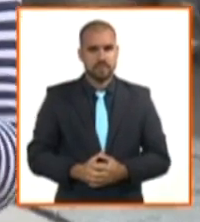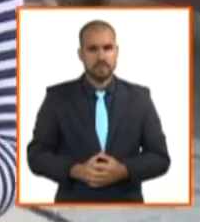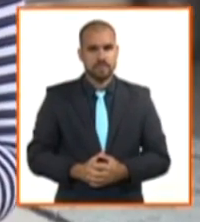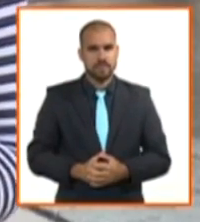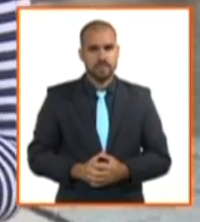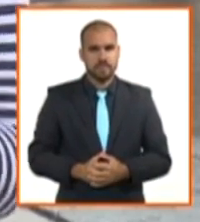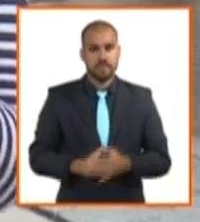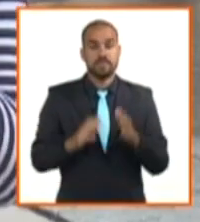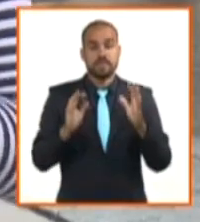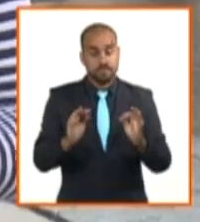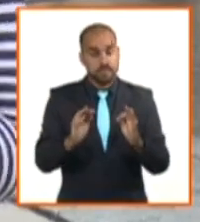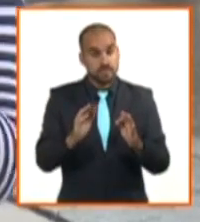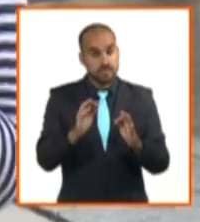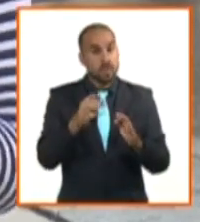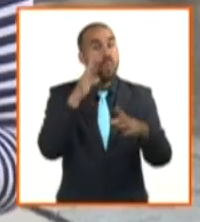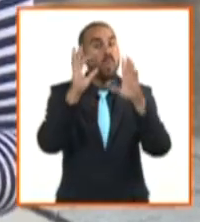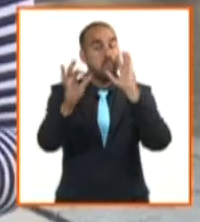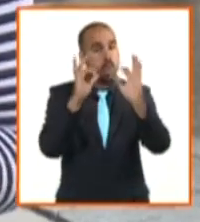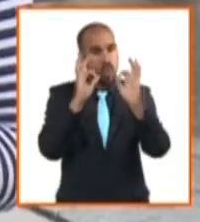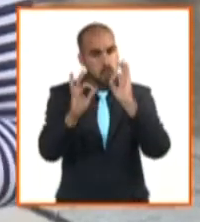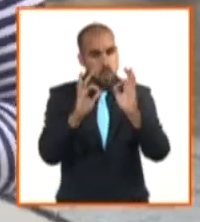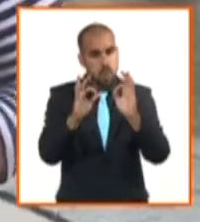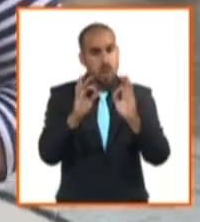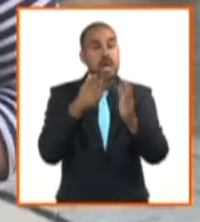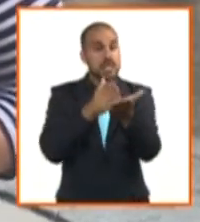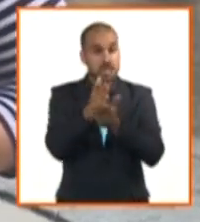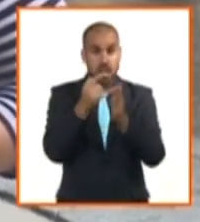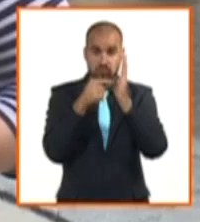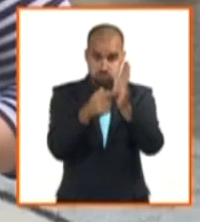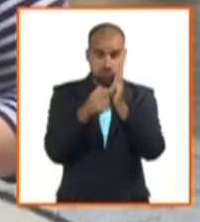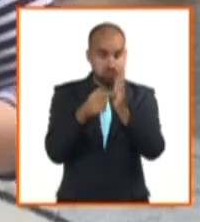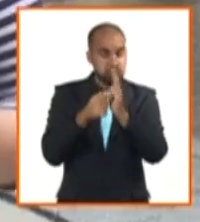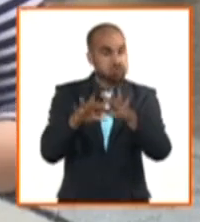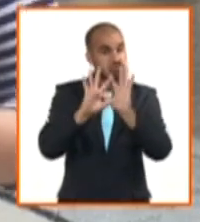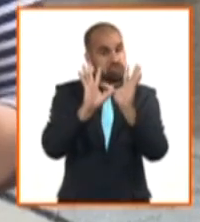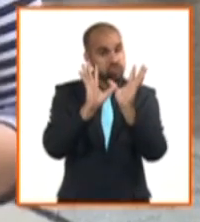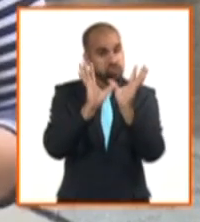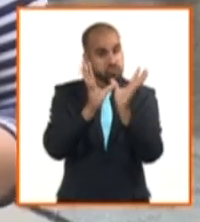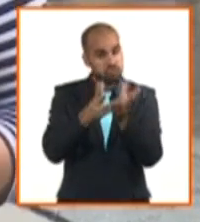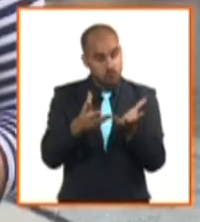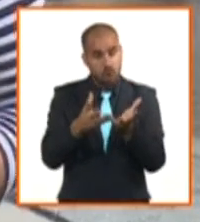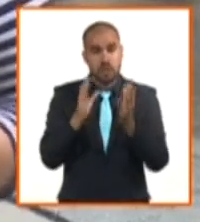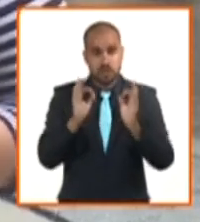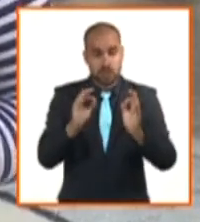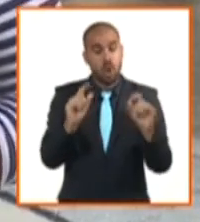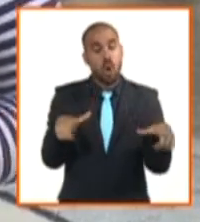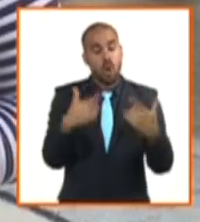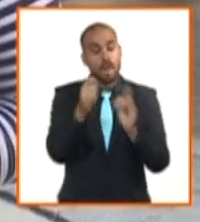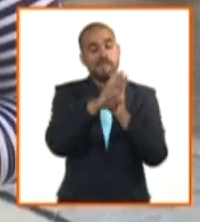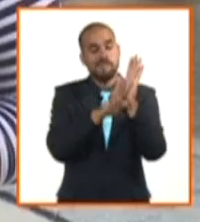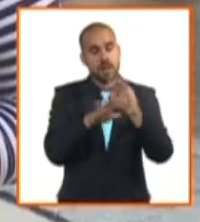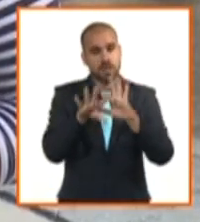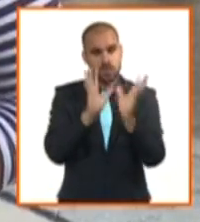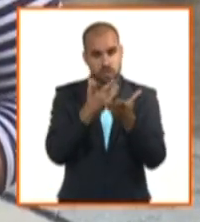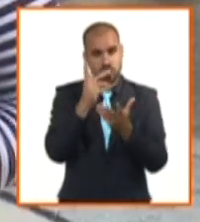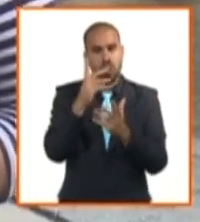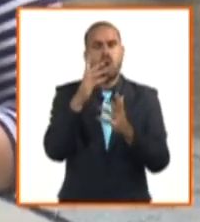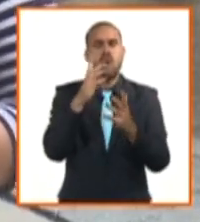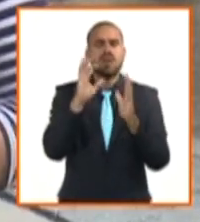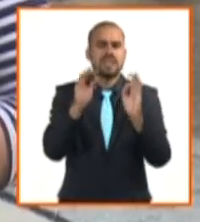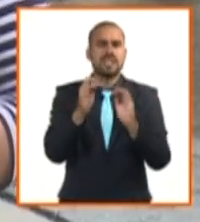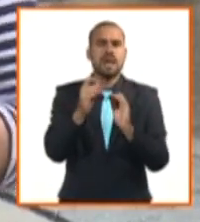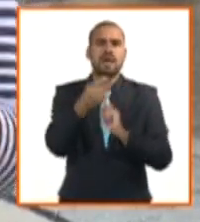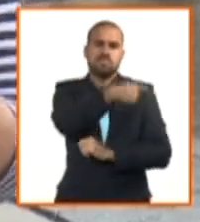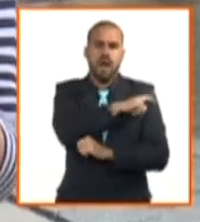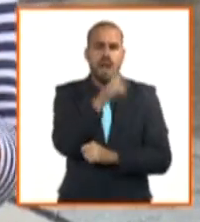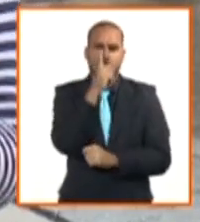cuídense manténgase orientado a partir de las acciones de las medidas que disponga la defensa civil y de las